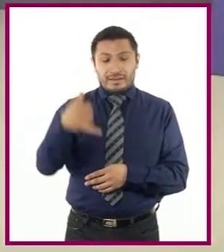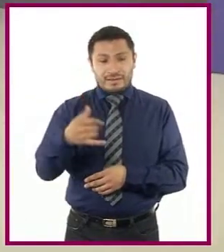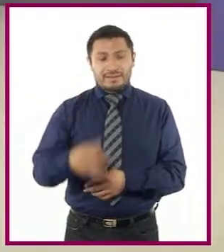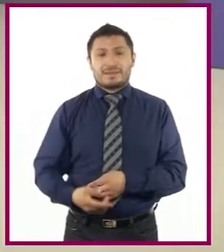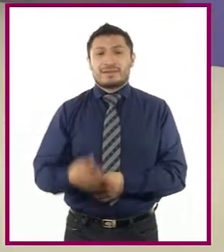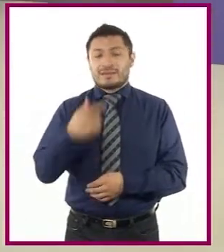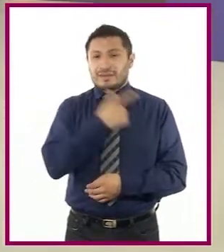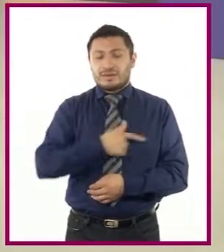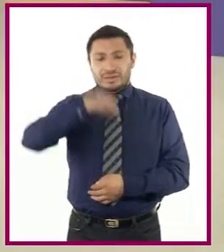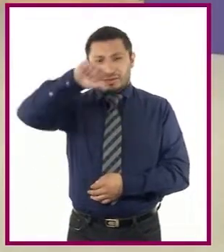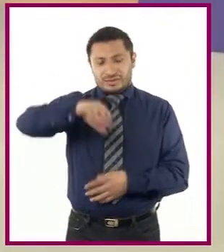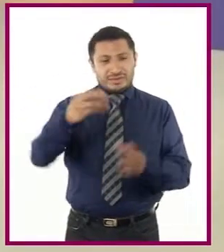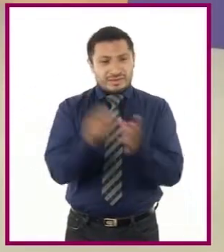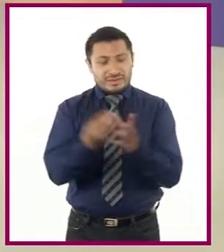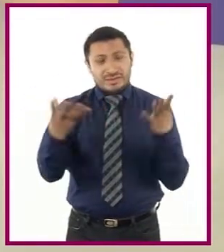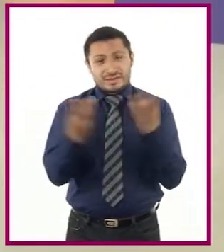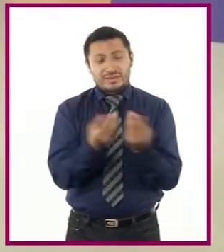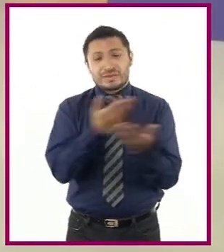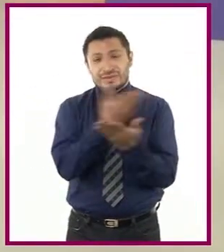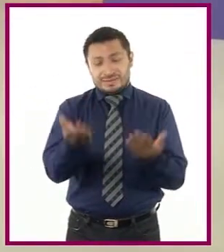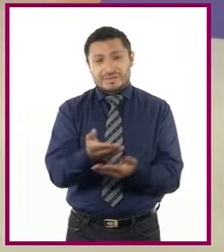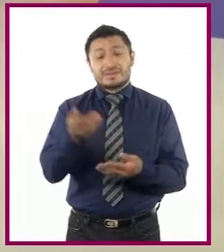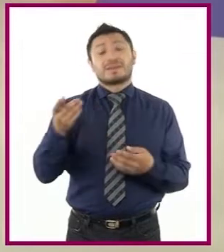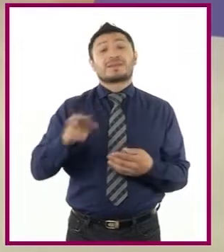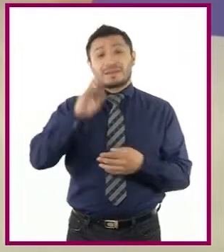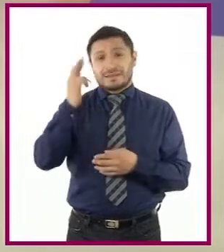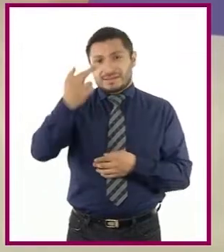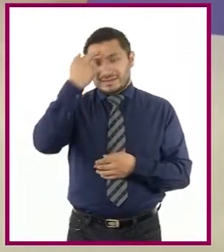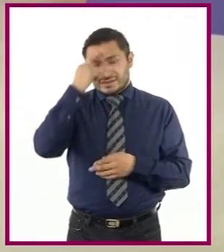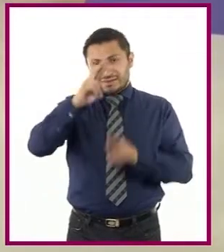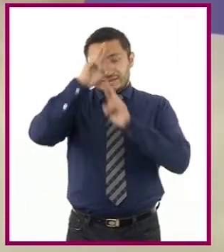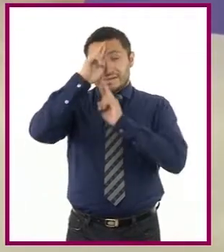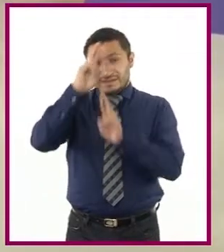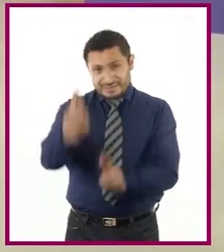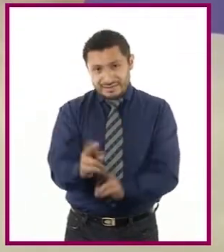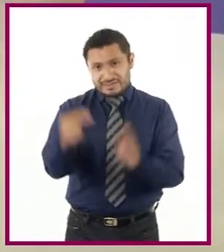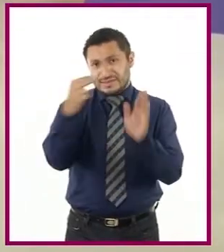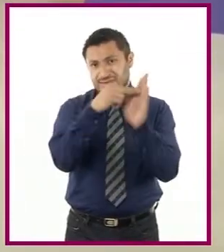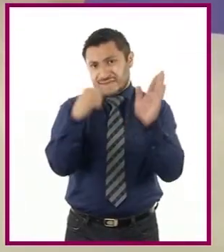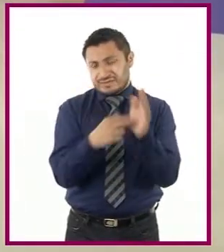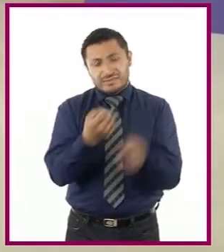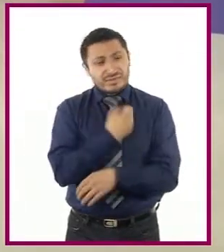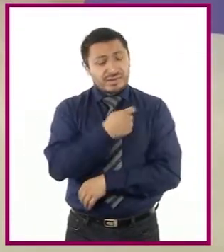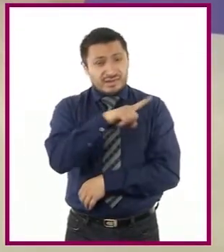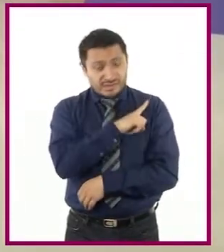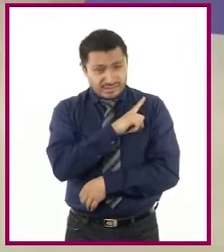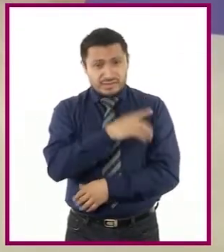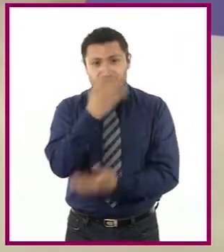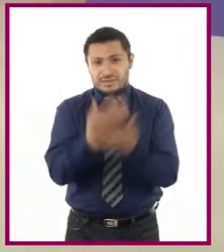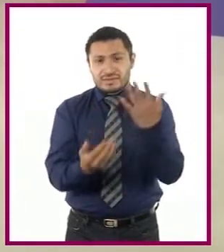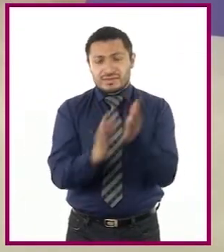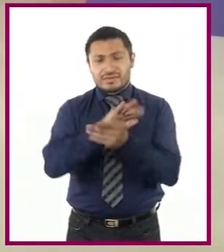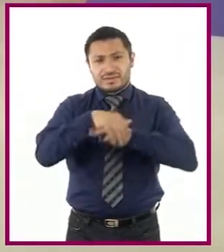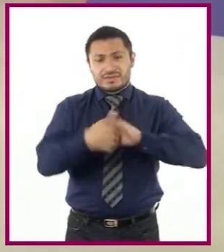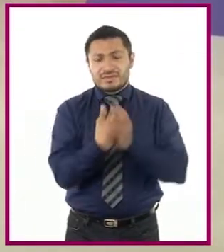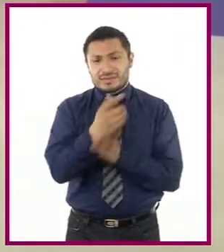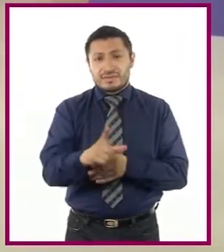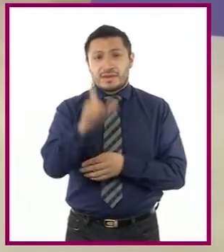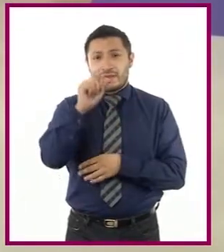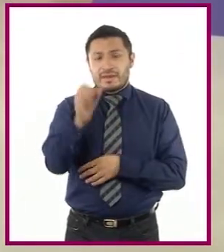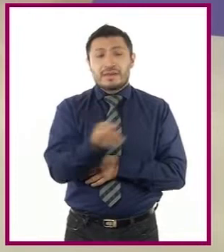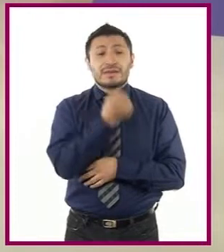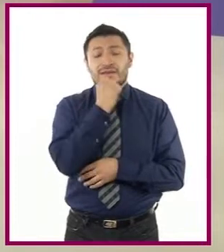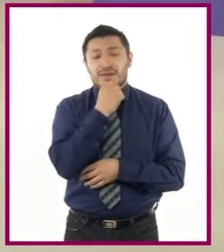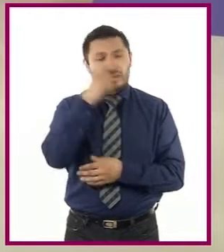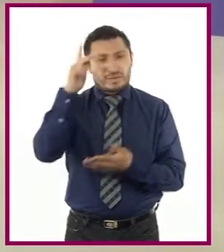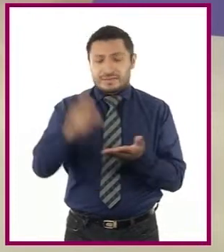iniciar, recordemos practicar las medidas de cuidado implementadas en esta contingencia sanitaria. Lavarse las manos por lo menos durante 20 segundos